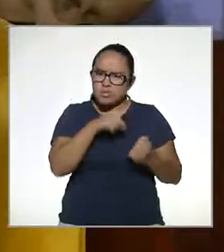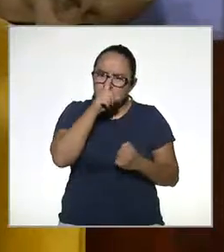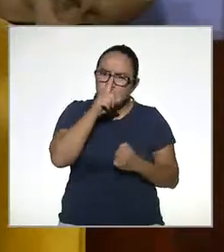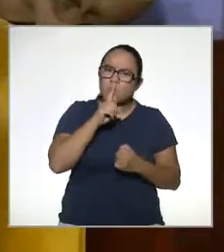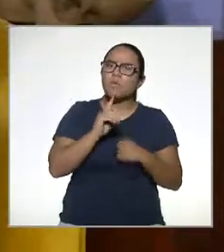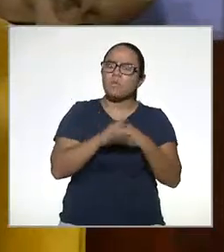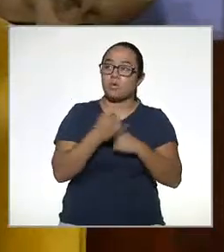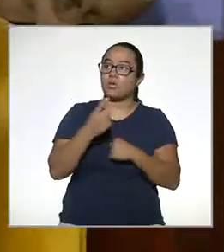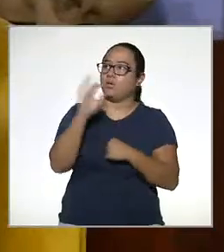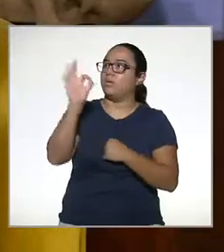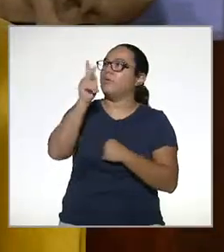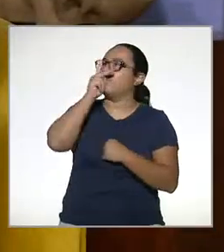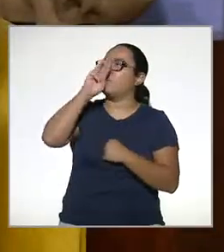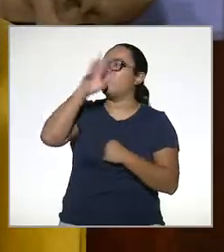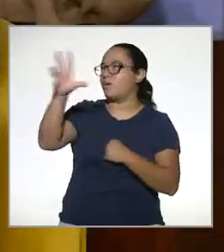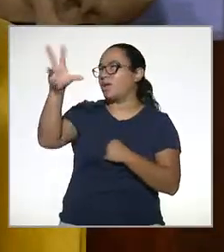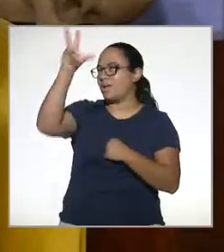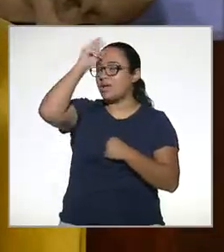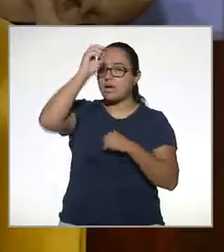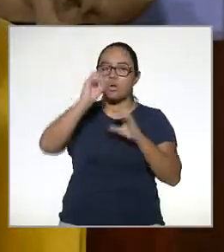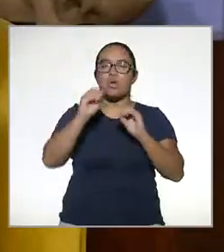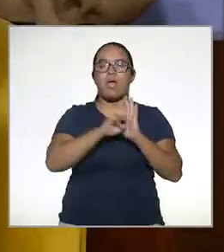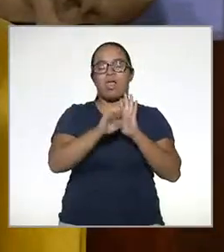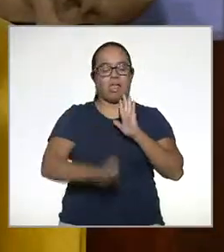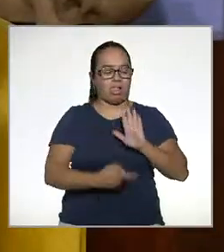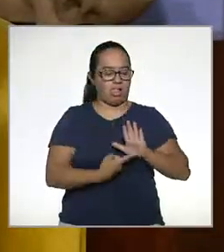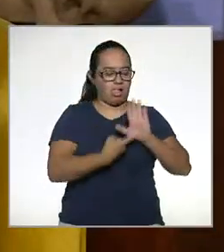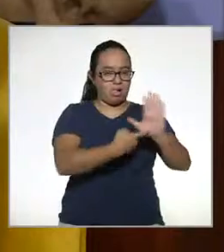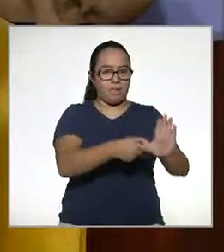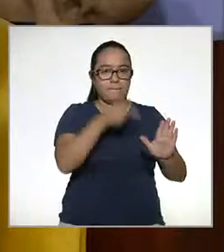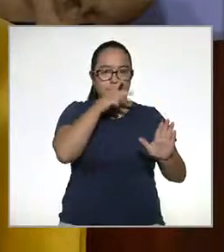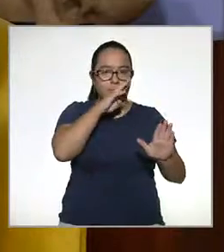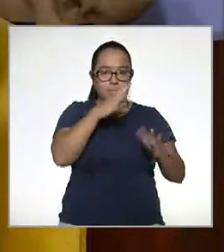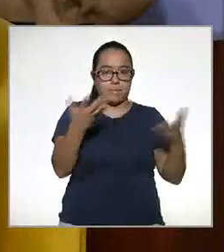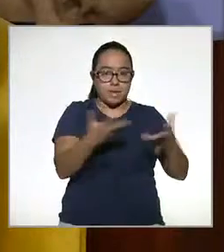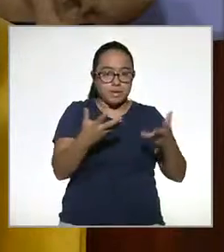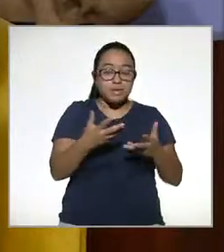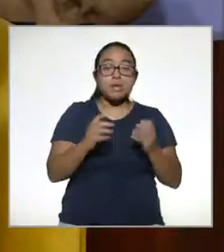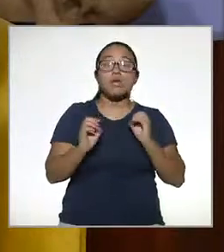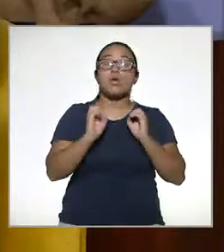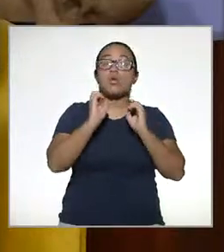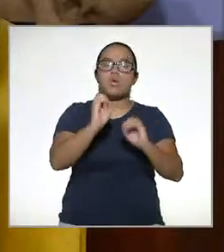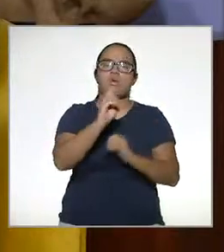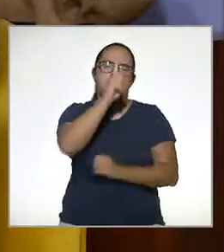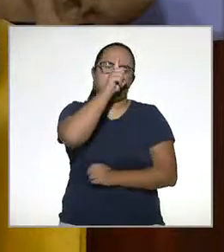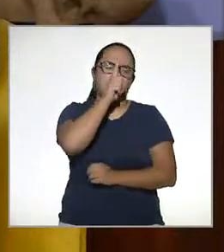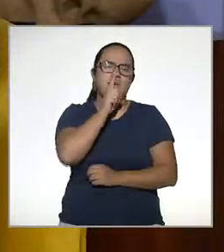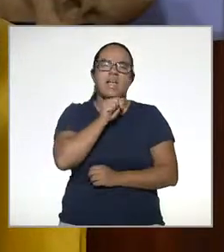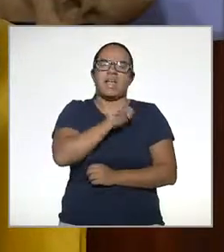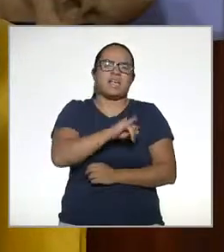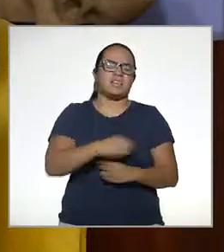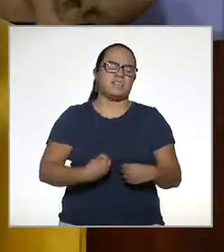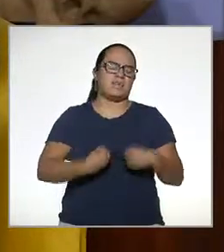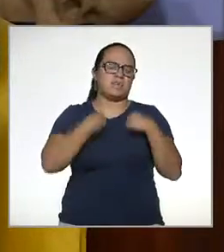imitan a sus papás? ¿Por qué es el ejemplo que se les ha dado? ¿O se podría considerar que la mentira incluso es parte del desarrollo neurológico? Pero